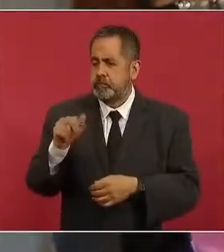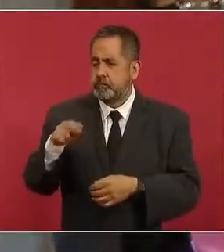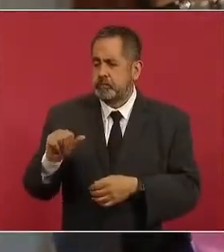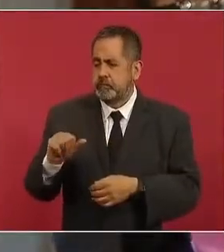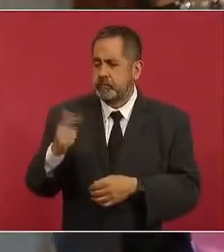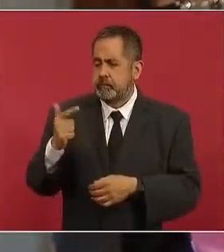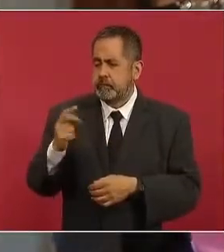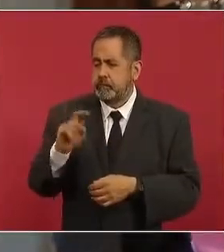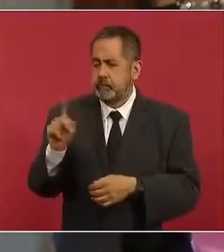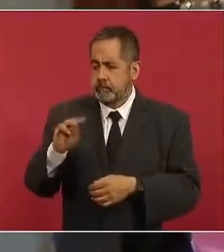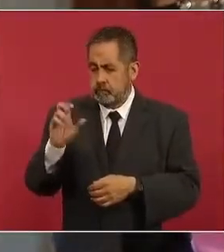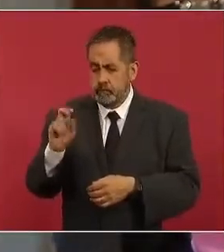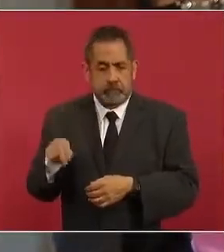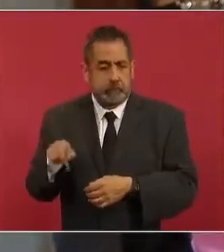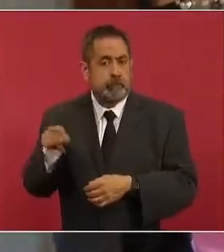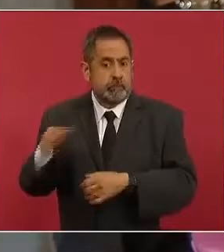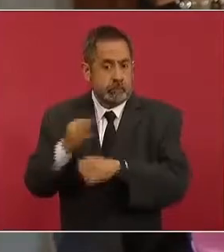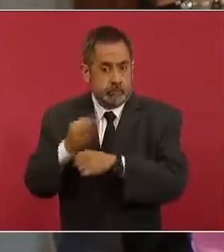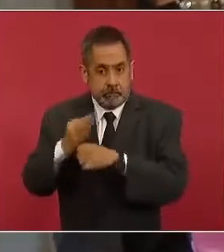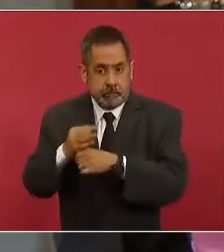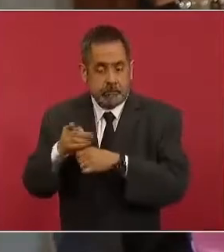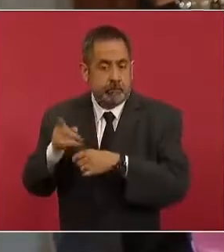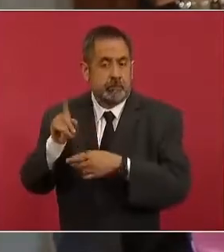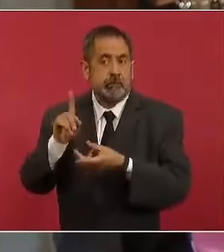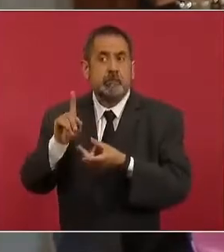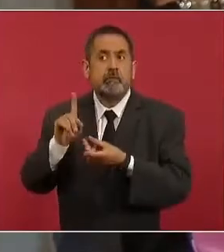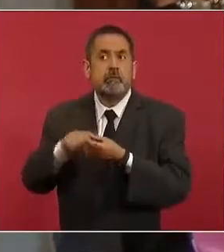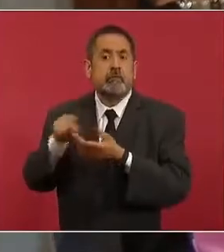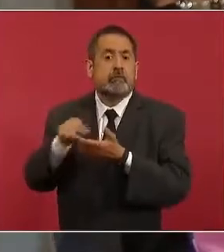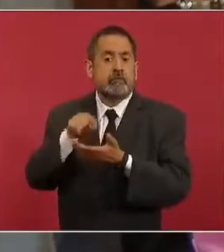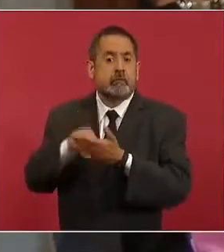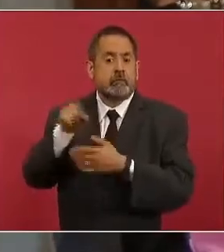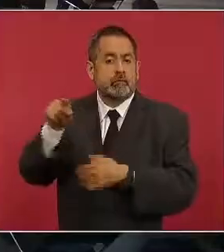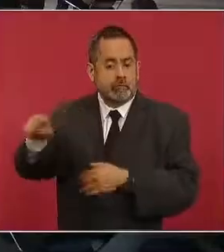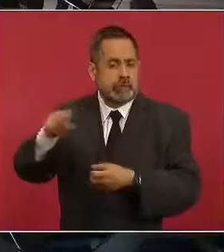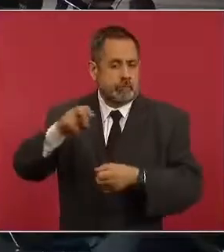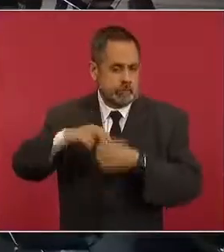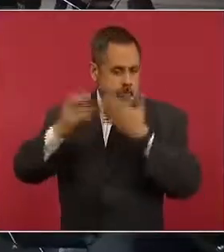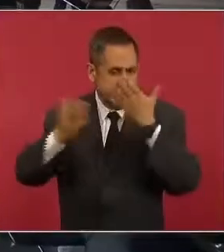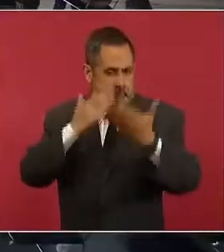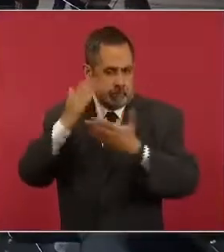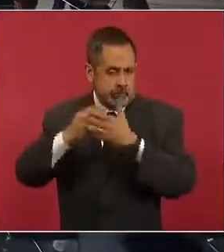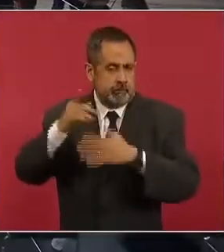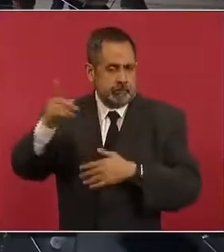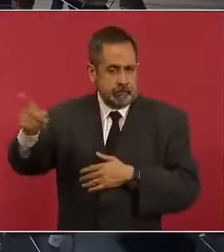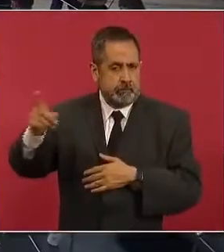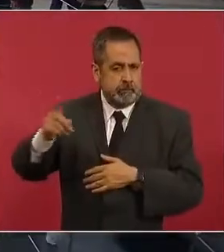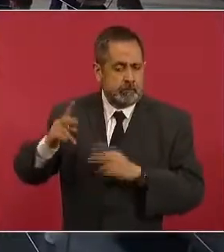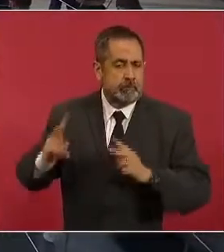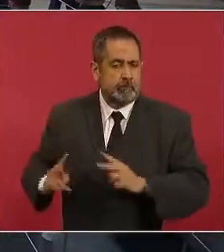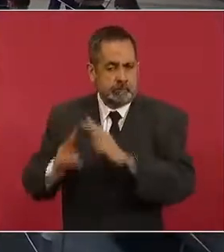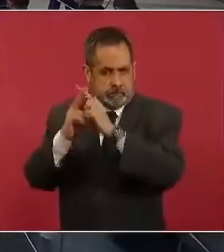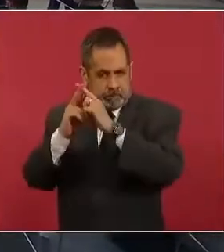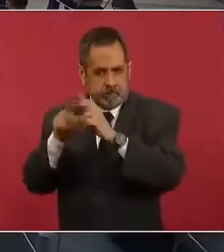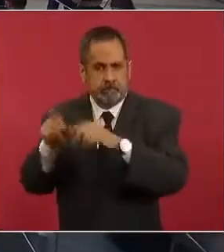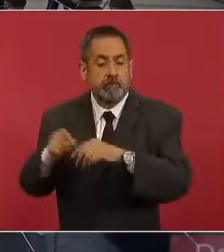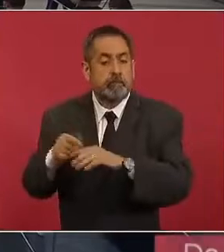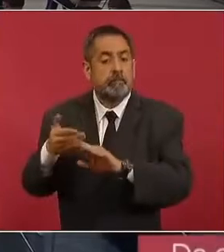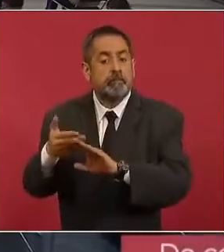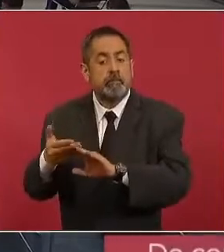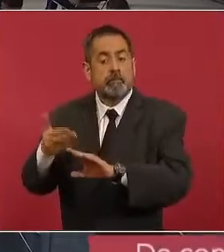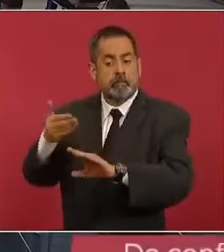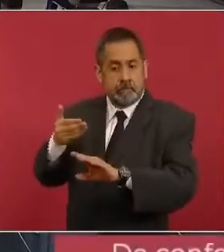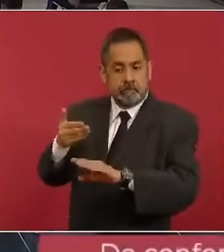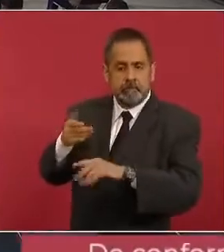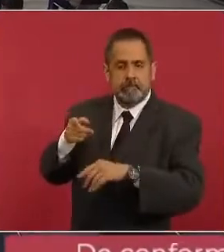Ella es ahorita está haciendo su residencia en la Universidad de Sorbona en París, Y desde antes de que empezara su